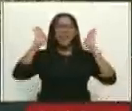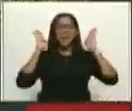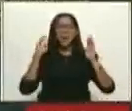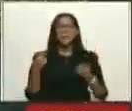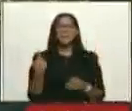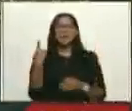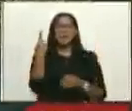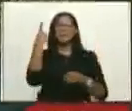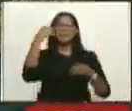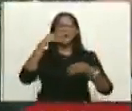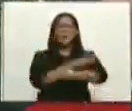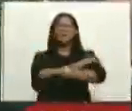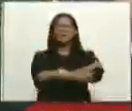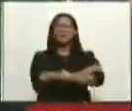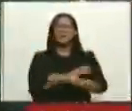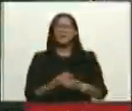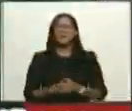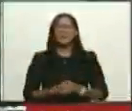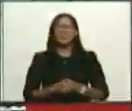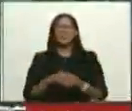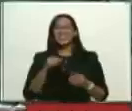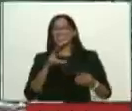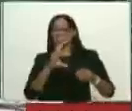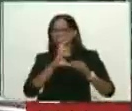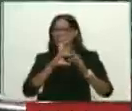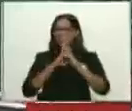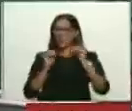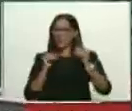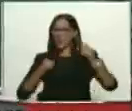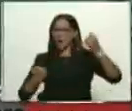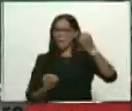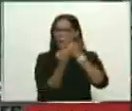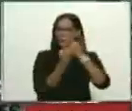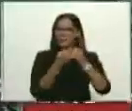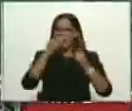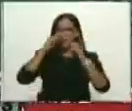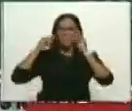primaria. Todos con María Corina. ¿Ah?